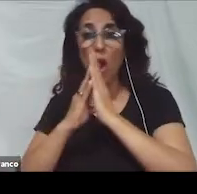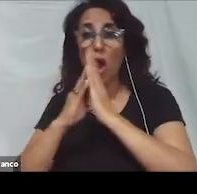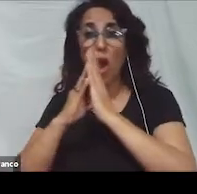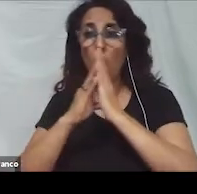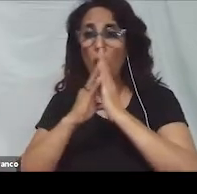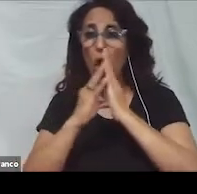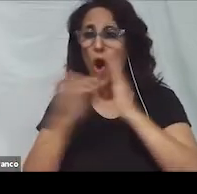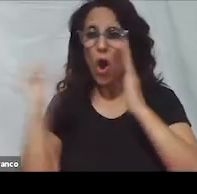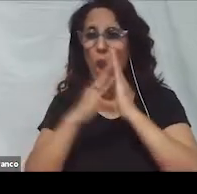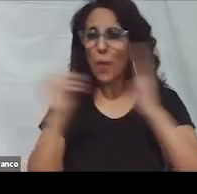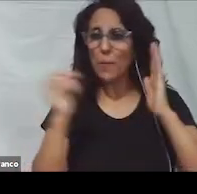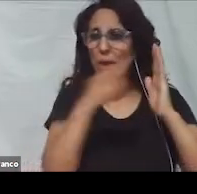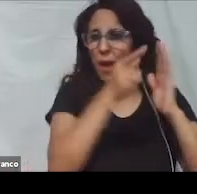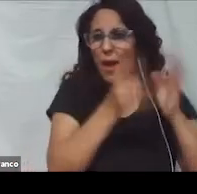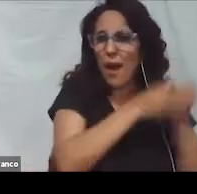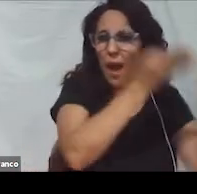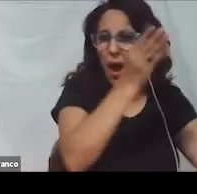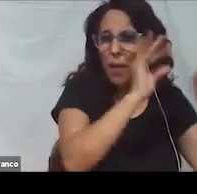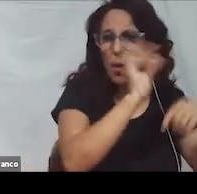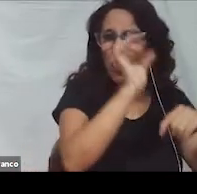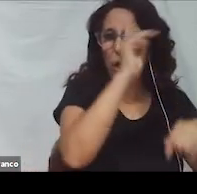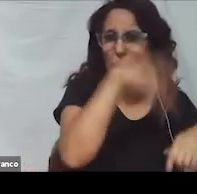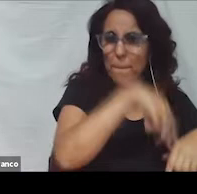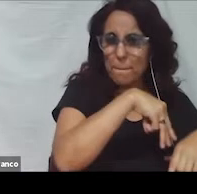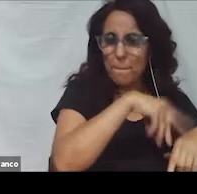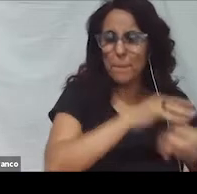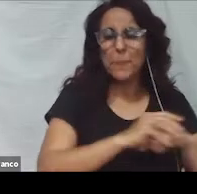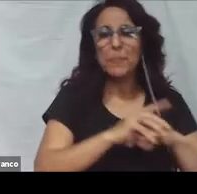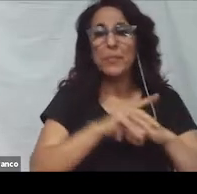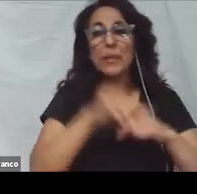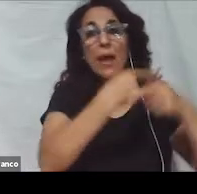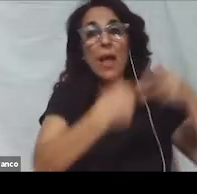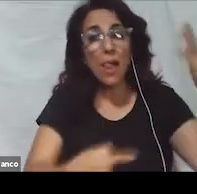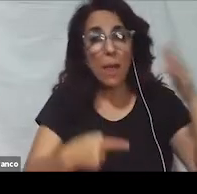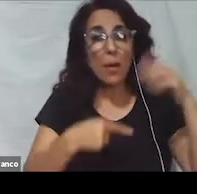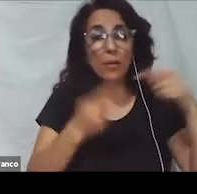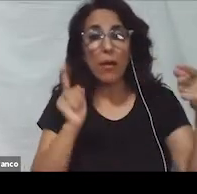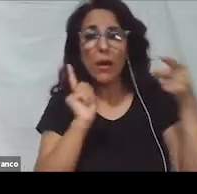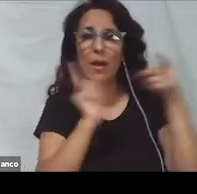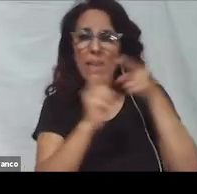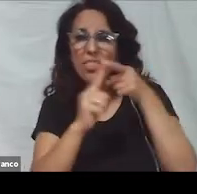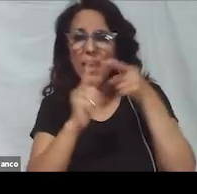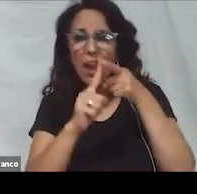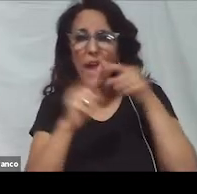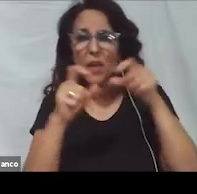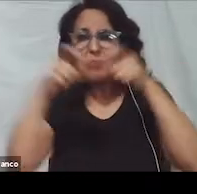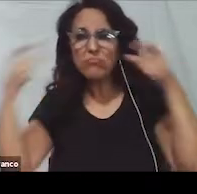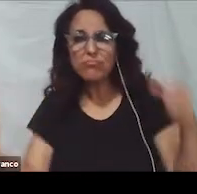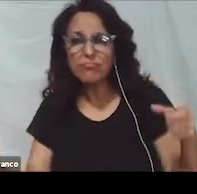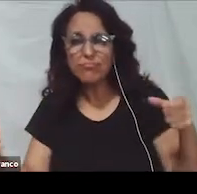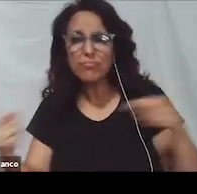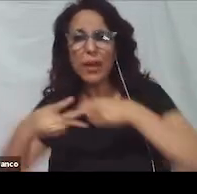DOM. Y el árbol de accesibilidad va a ser quien tenga estos elementos que pueden interactuar con las